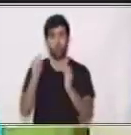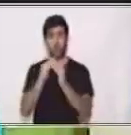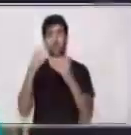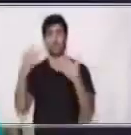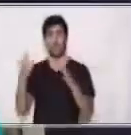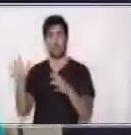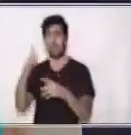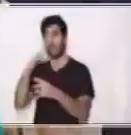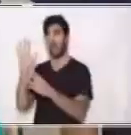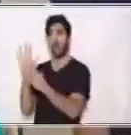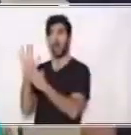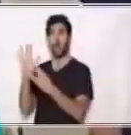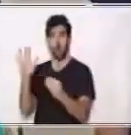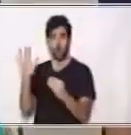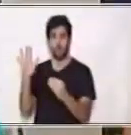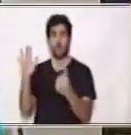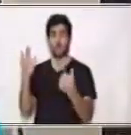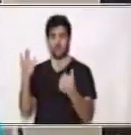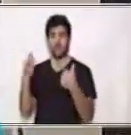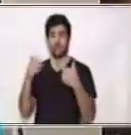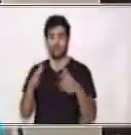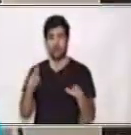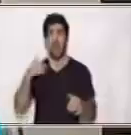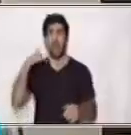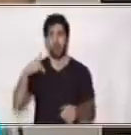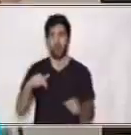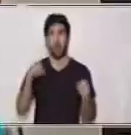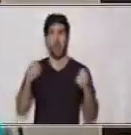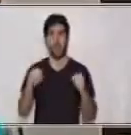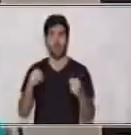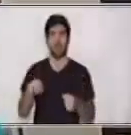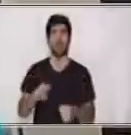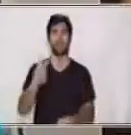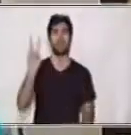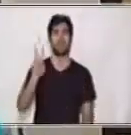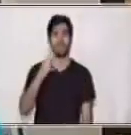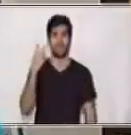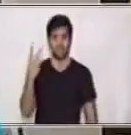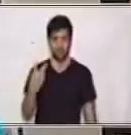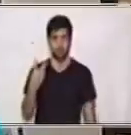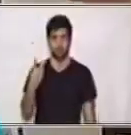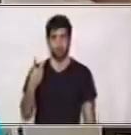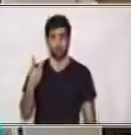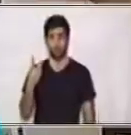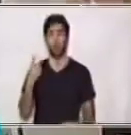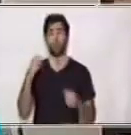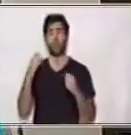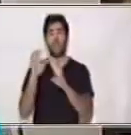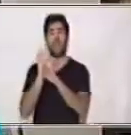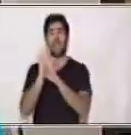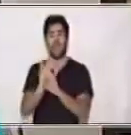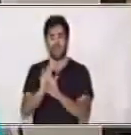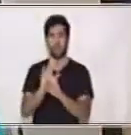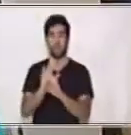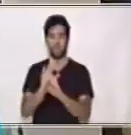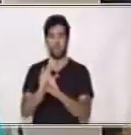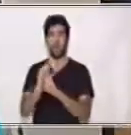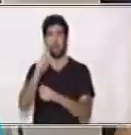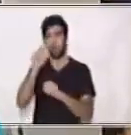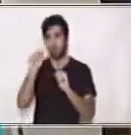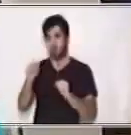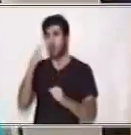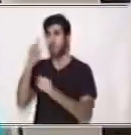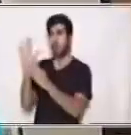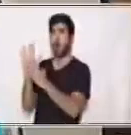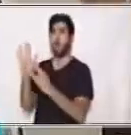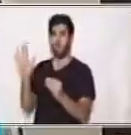ejemplo. Vamos a hacer un segundo ejemplo. Puedes copiarlo y de esa manera pues voy a